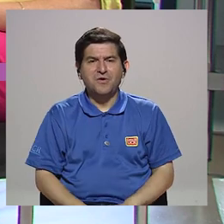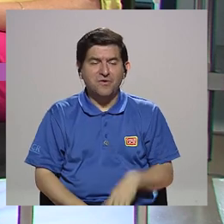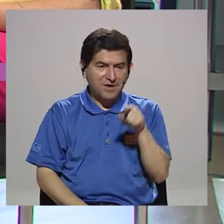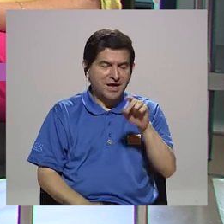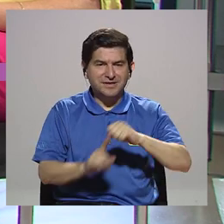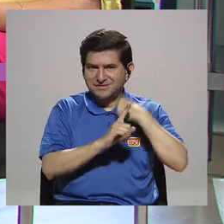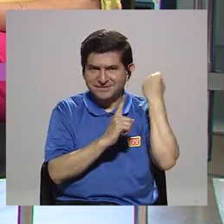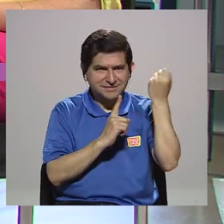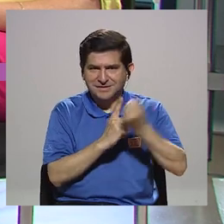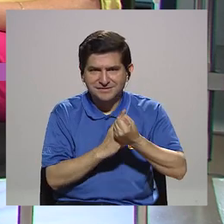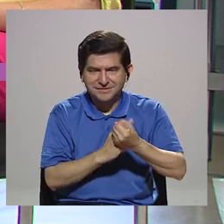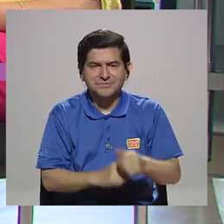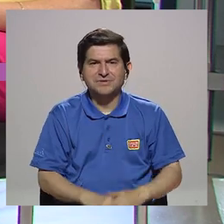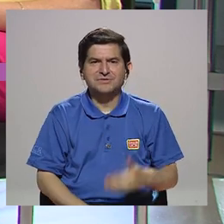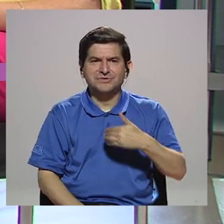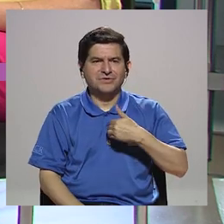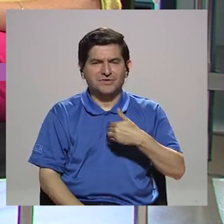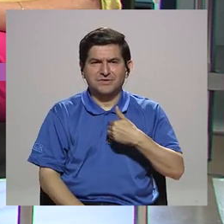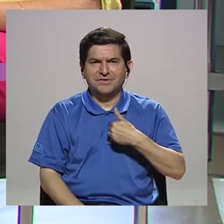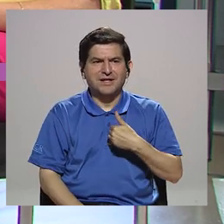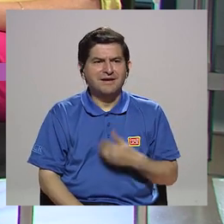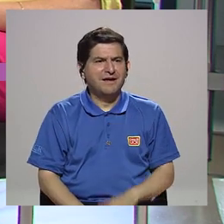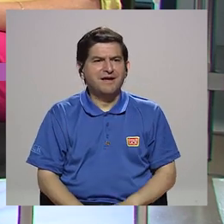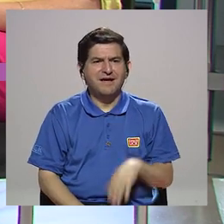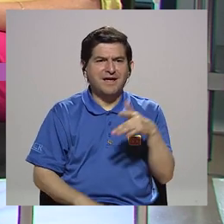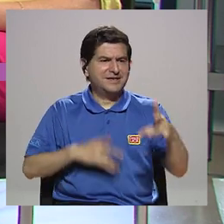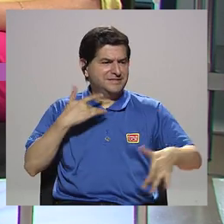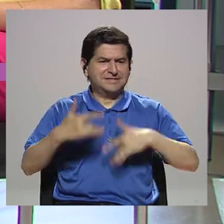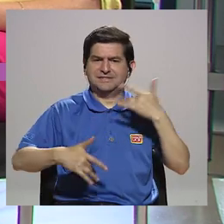gastritis crónica atrófica